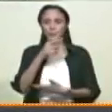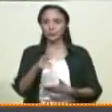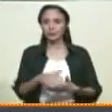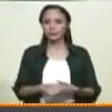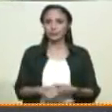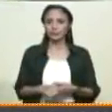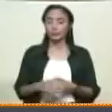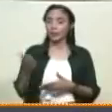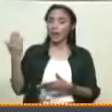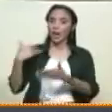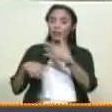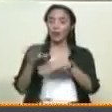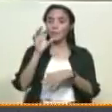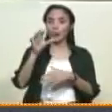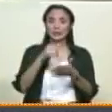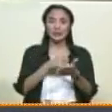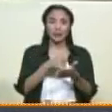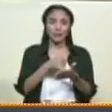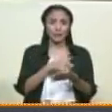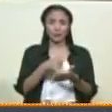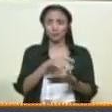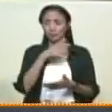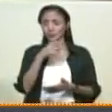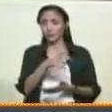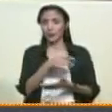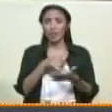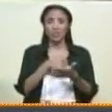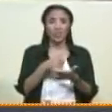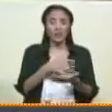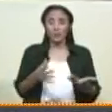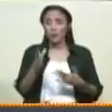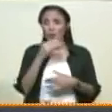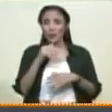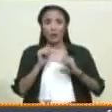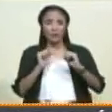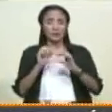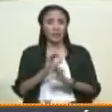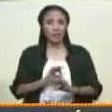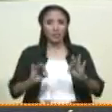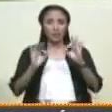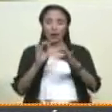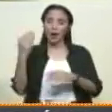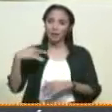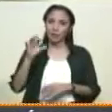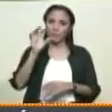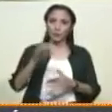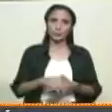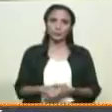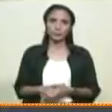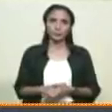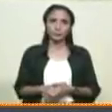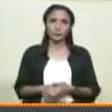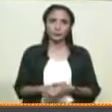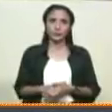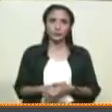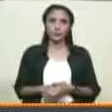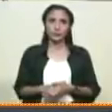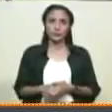Muy débil estaba el Estado, muy débil. Tan débil estaba que no nos atrevíamos ni